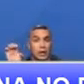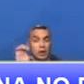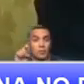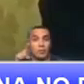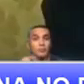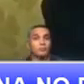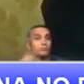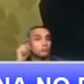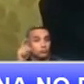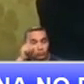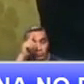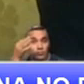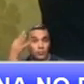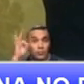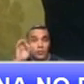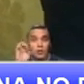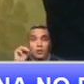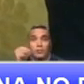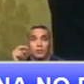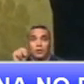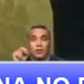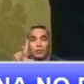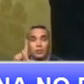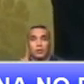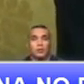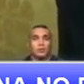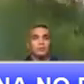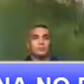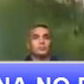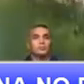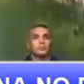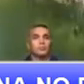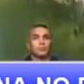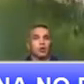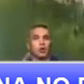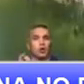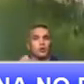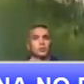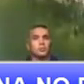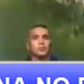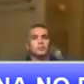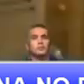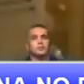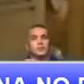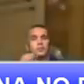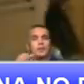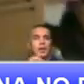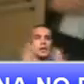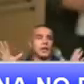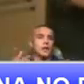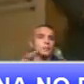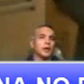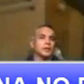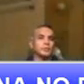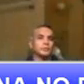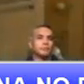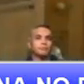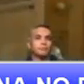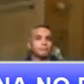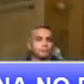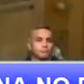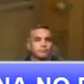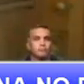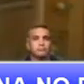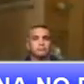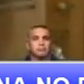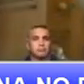Angela Merkel, el francés Emmanuel Macron y el británico Boris Johnson pidieron explicaciones a Pekín. Los principales países democráticos